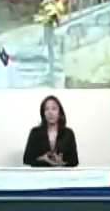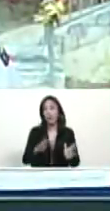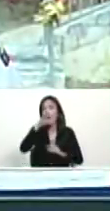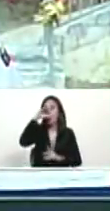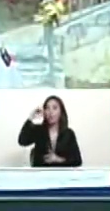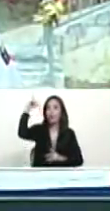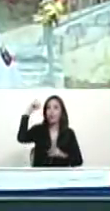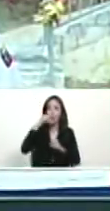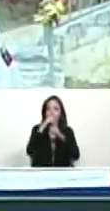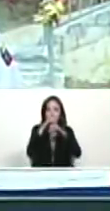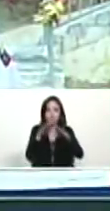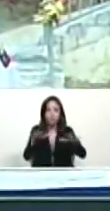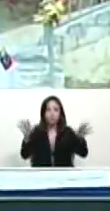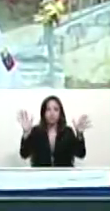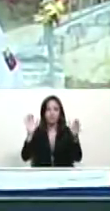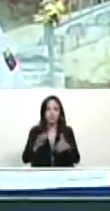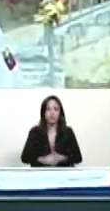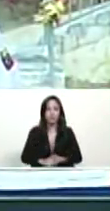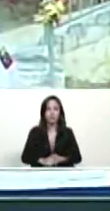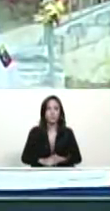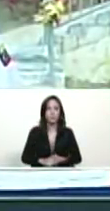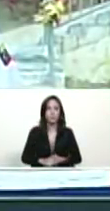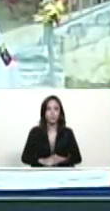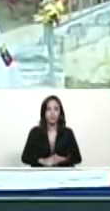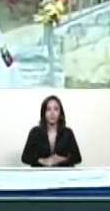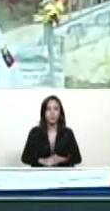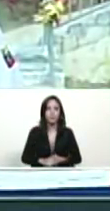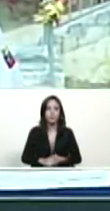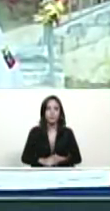Bendecido y bendito también.